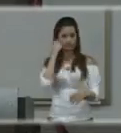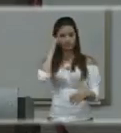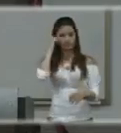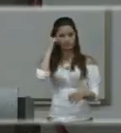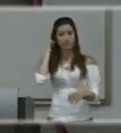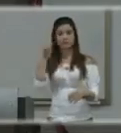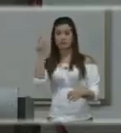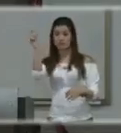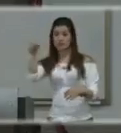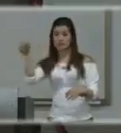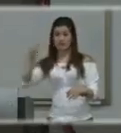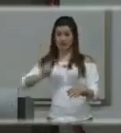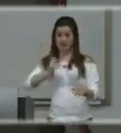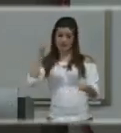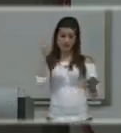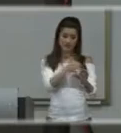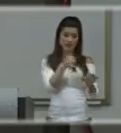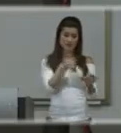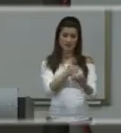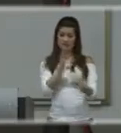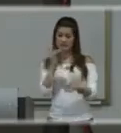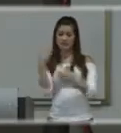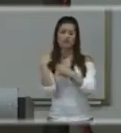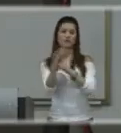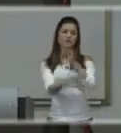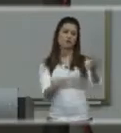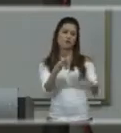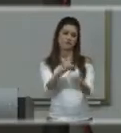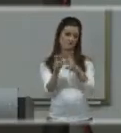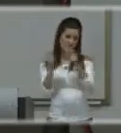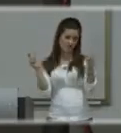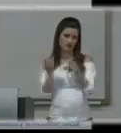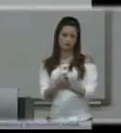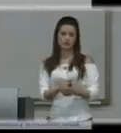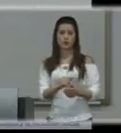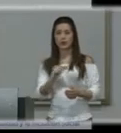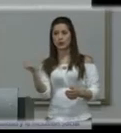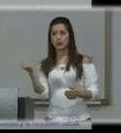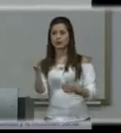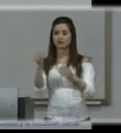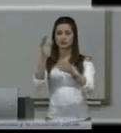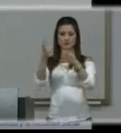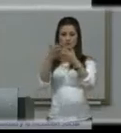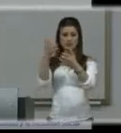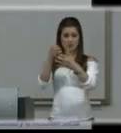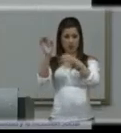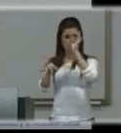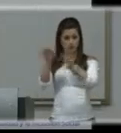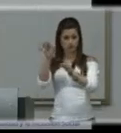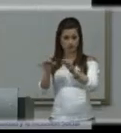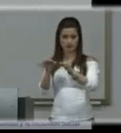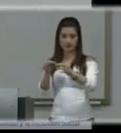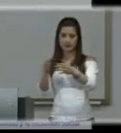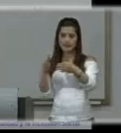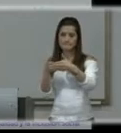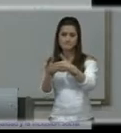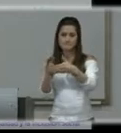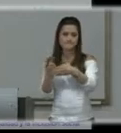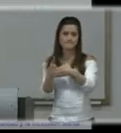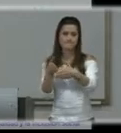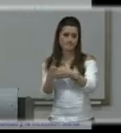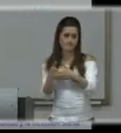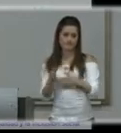el 95% pertenecen al círculo de cuidado. Y las barreras de acceso a la interacción en el sistema de justicia penal. Interpretación, entonces, por ejemplo,